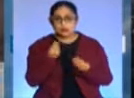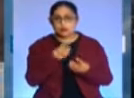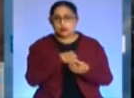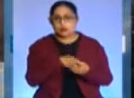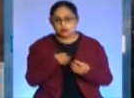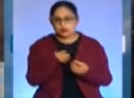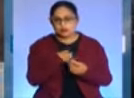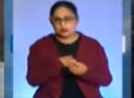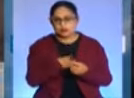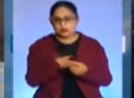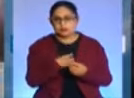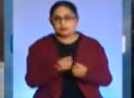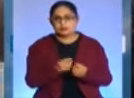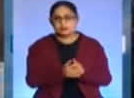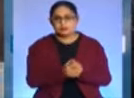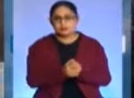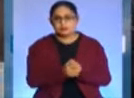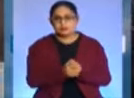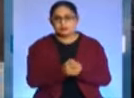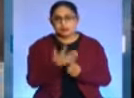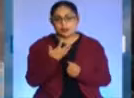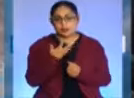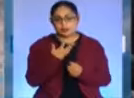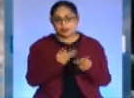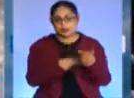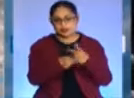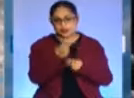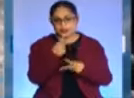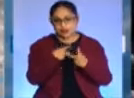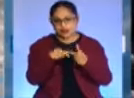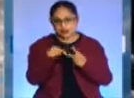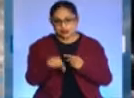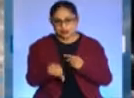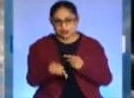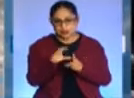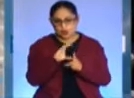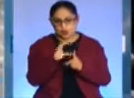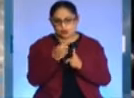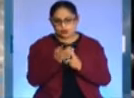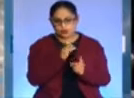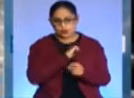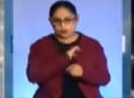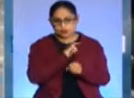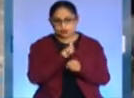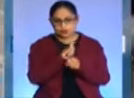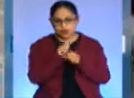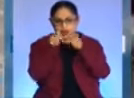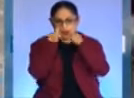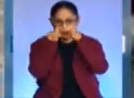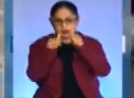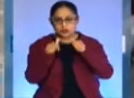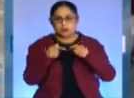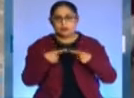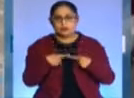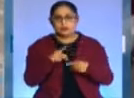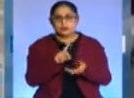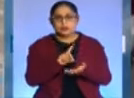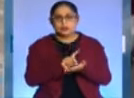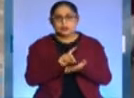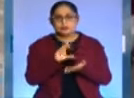contento de estar ahora aquí en esta Comisión Especial de Atención a las Personas con